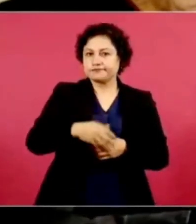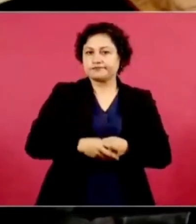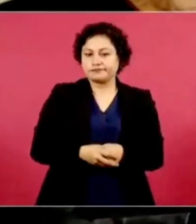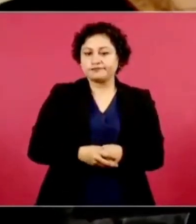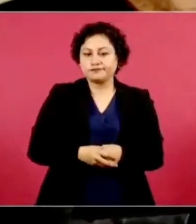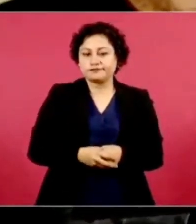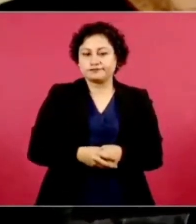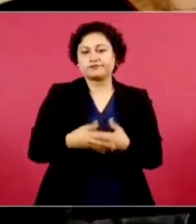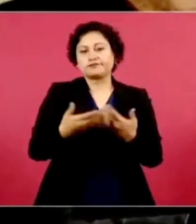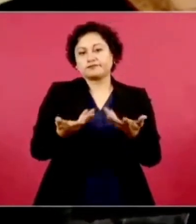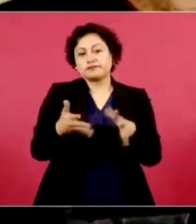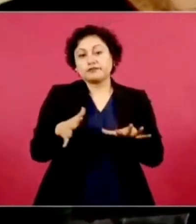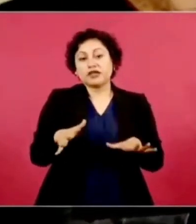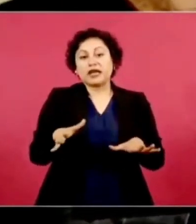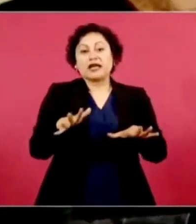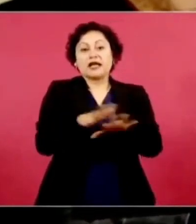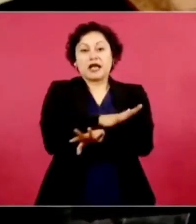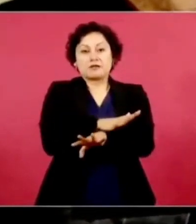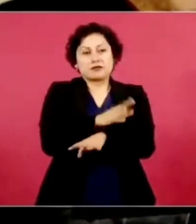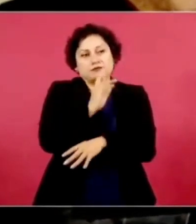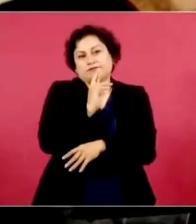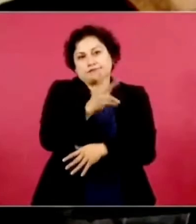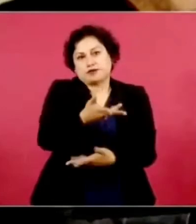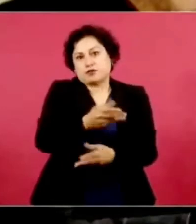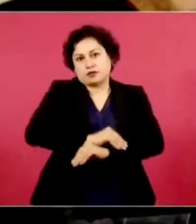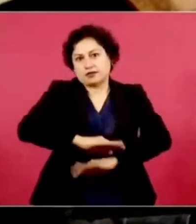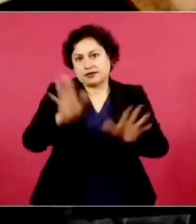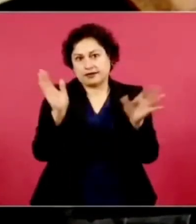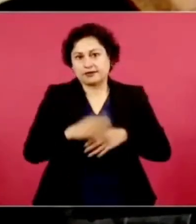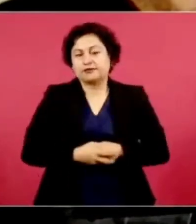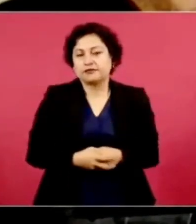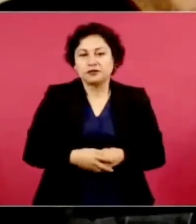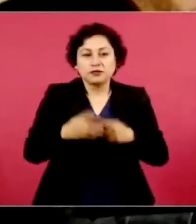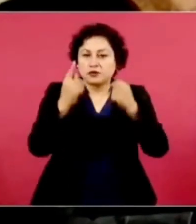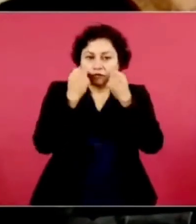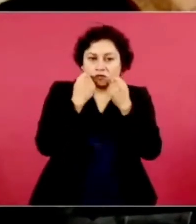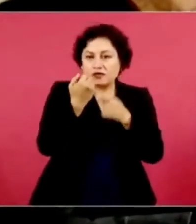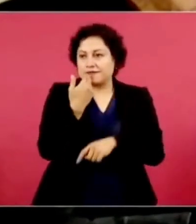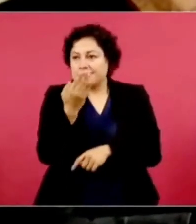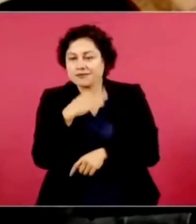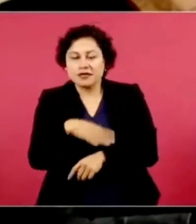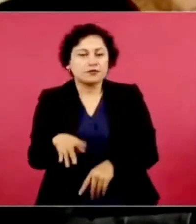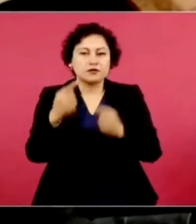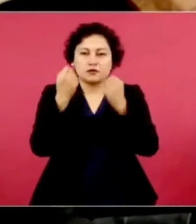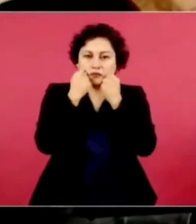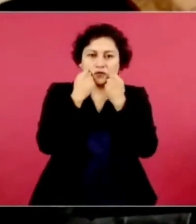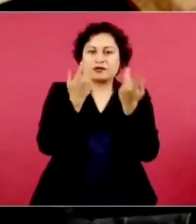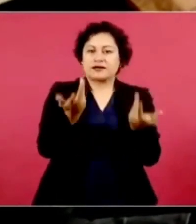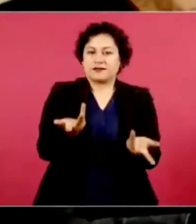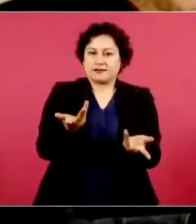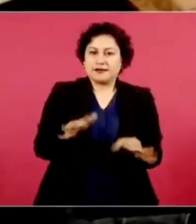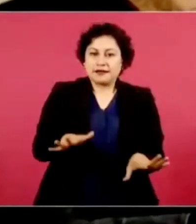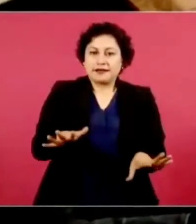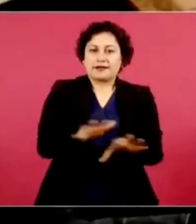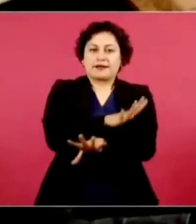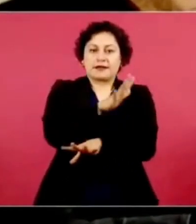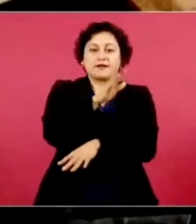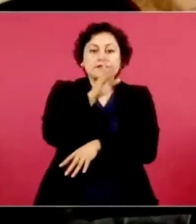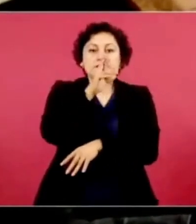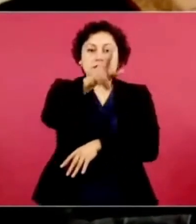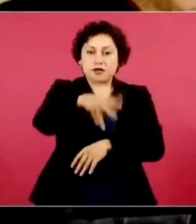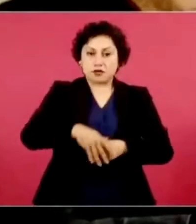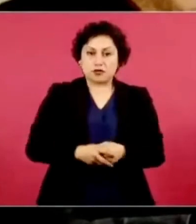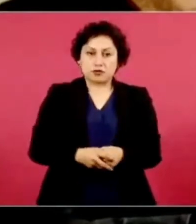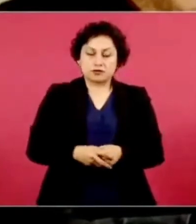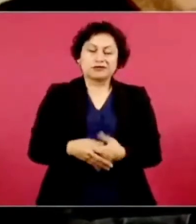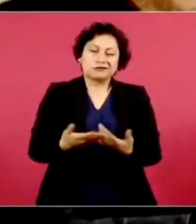pudiera ser mejor. También después nos dijo, y este es un cambio tan importante, el de la nueva escuela, que posiblemente nos debieron haber dado